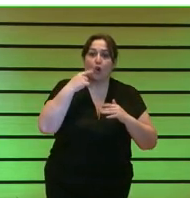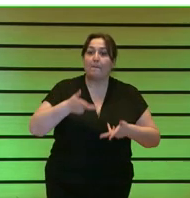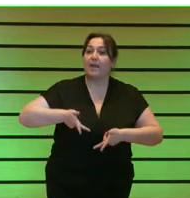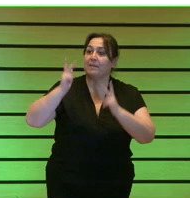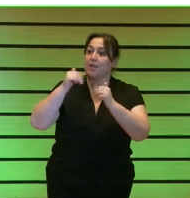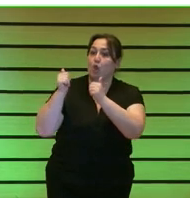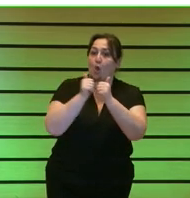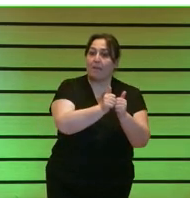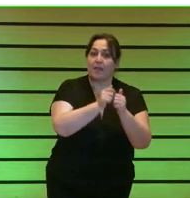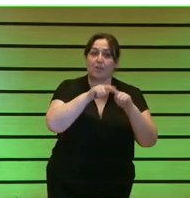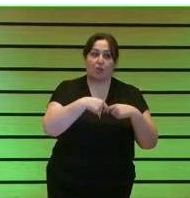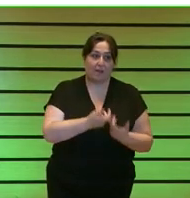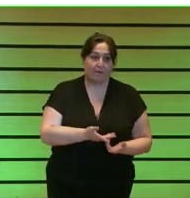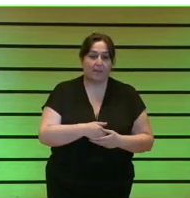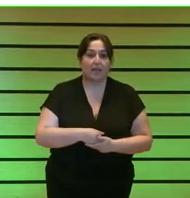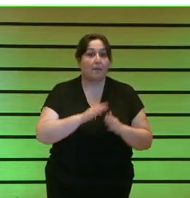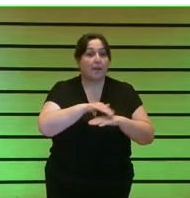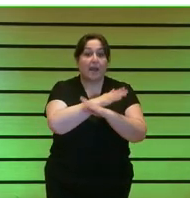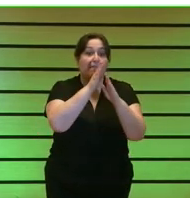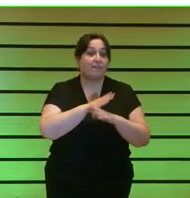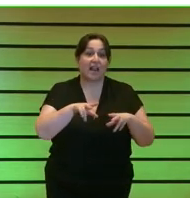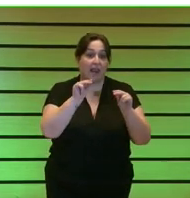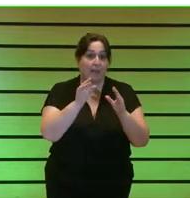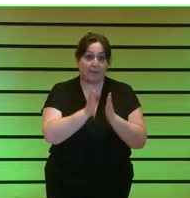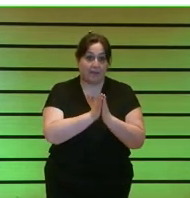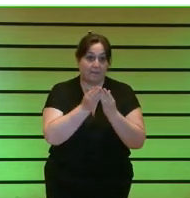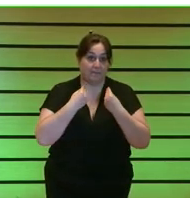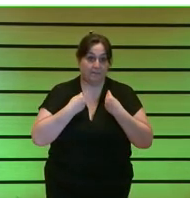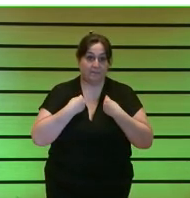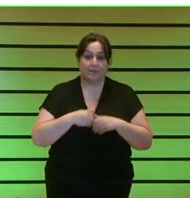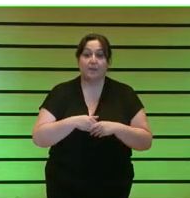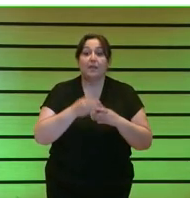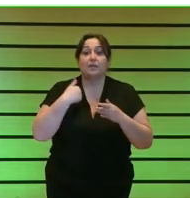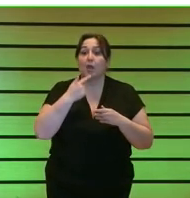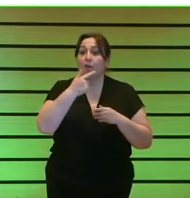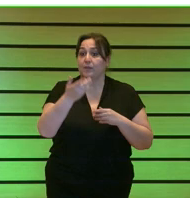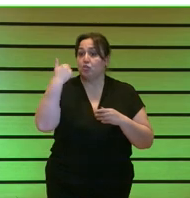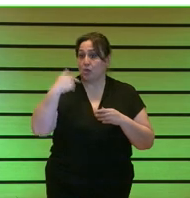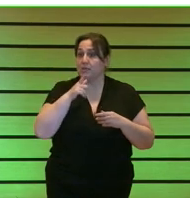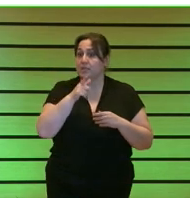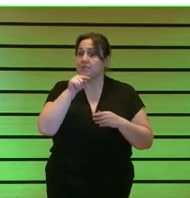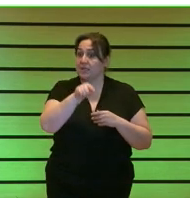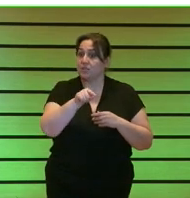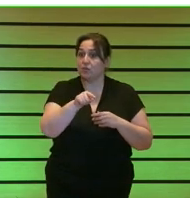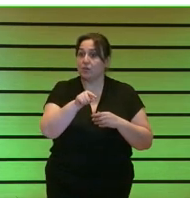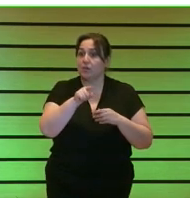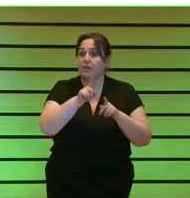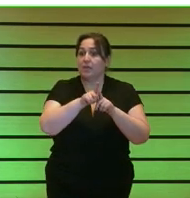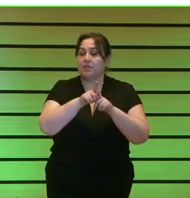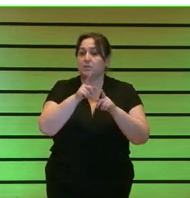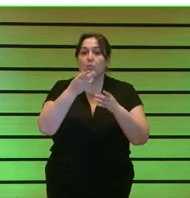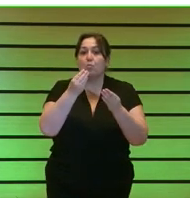el final de la vida esto por supuesto como he dicho ya en algunos puntos anteriores se ha visto dramáticamente